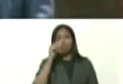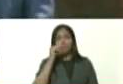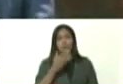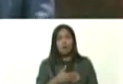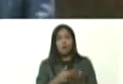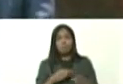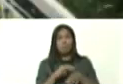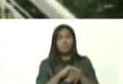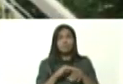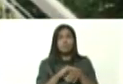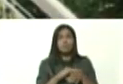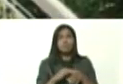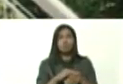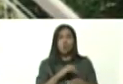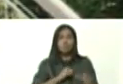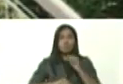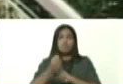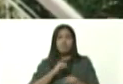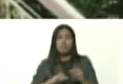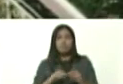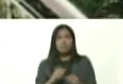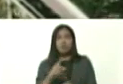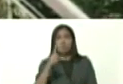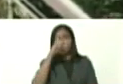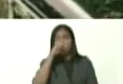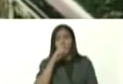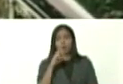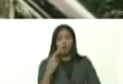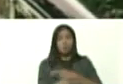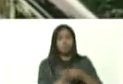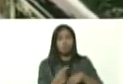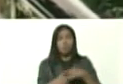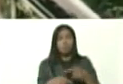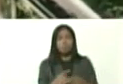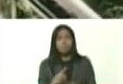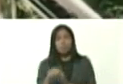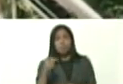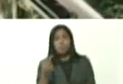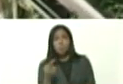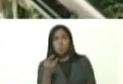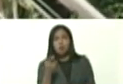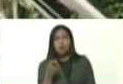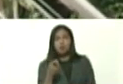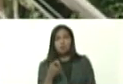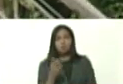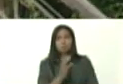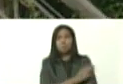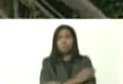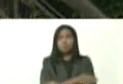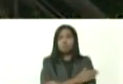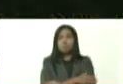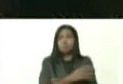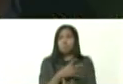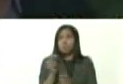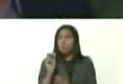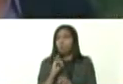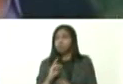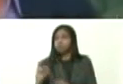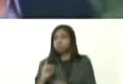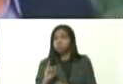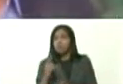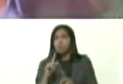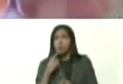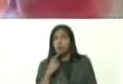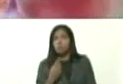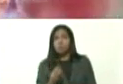de defensa en los primeros años de la revolución y luego, bueno, se fue a filas opositoras. General Raúl Salazar cuenta